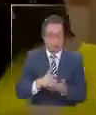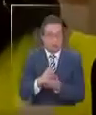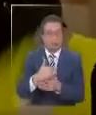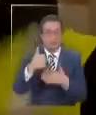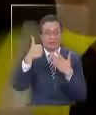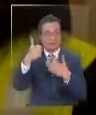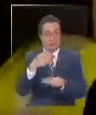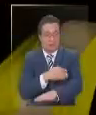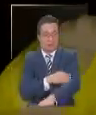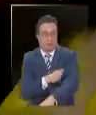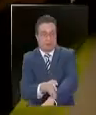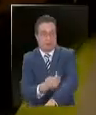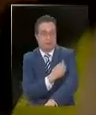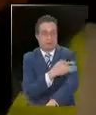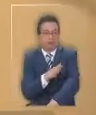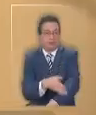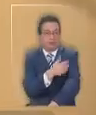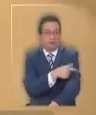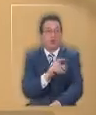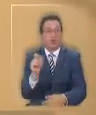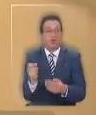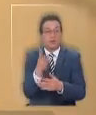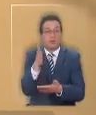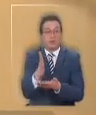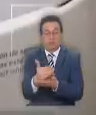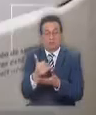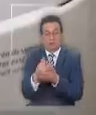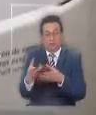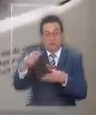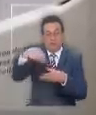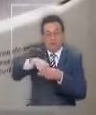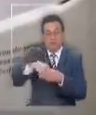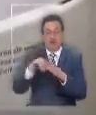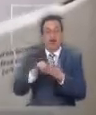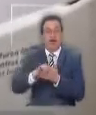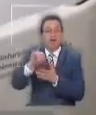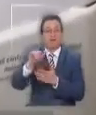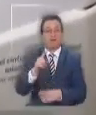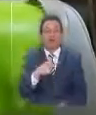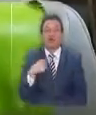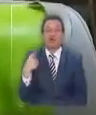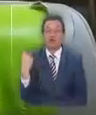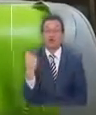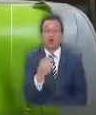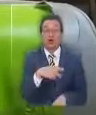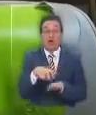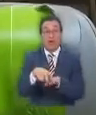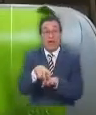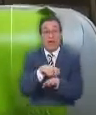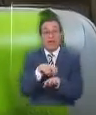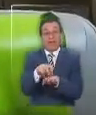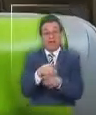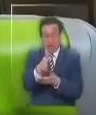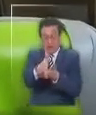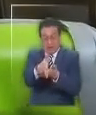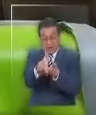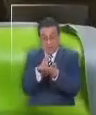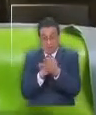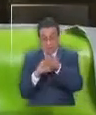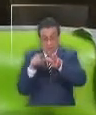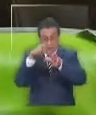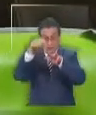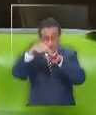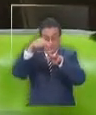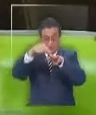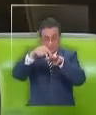6 rutas y con una nueva medida al interior de cada avión. Todos los asientos centrales van a estar